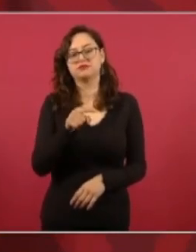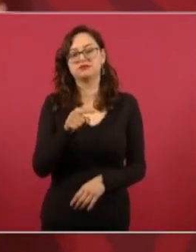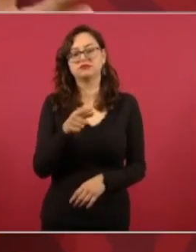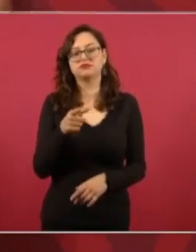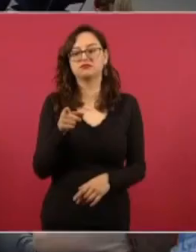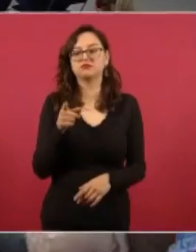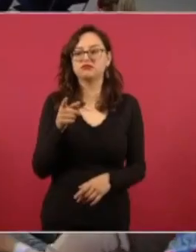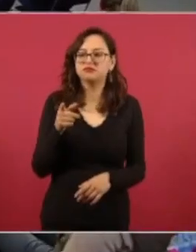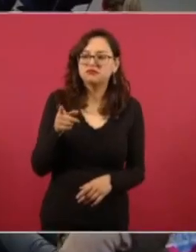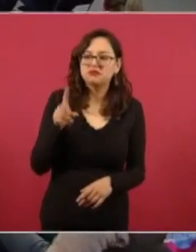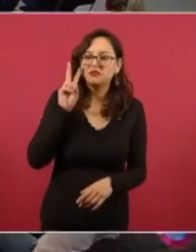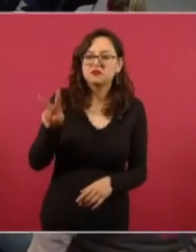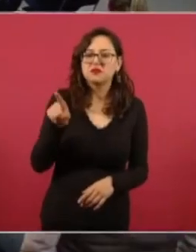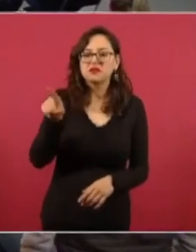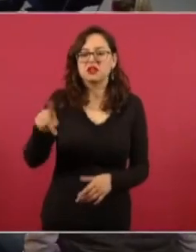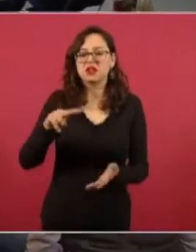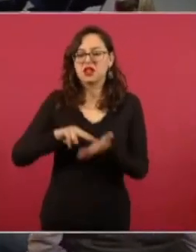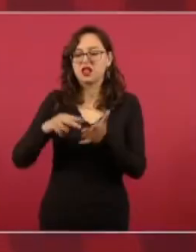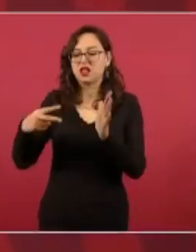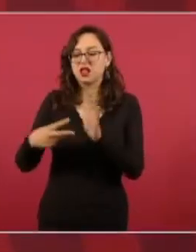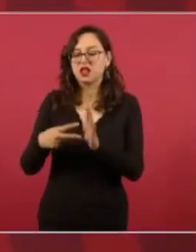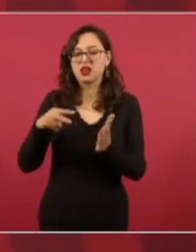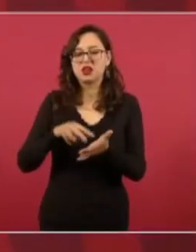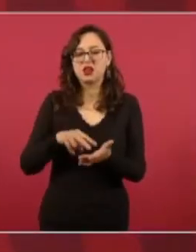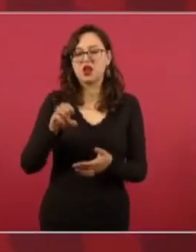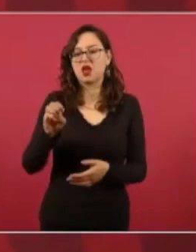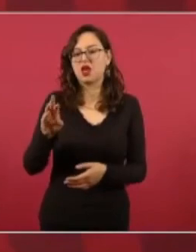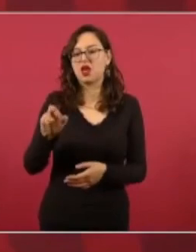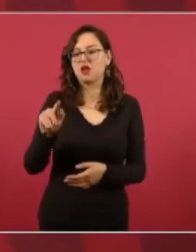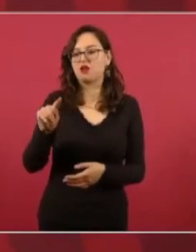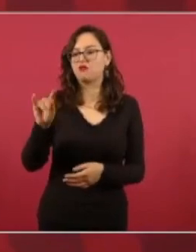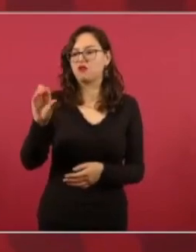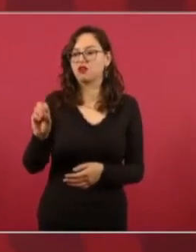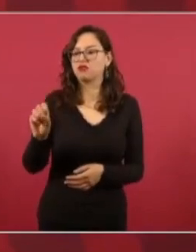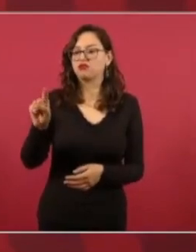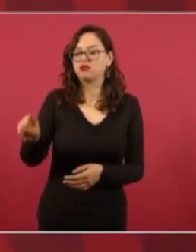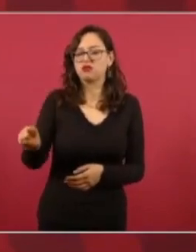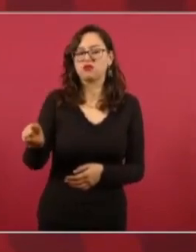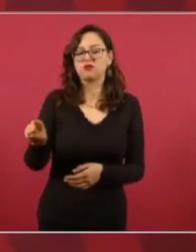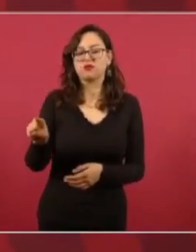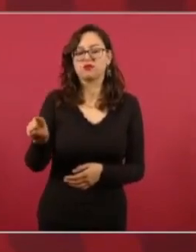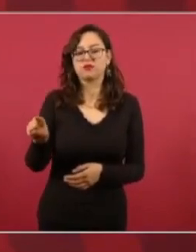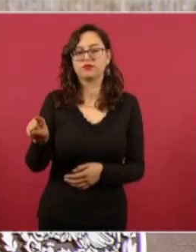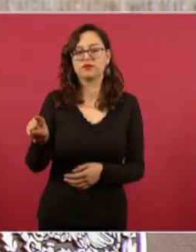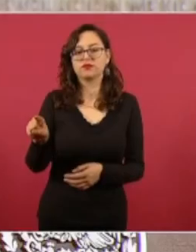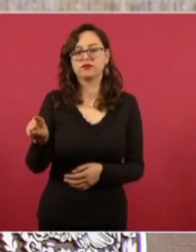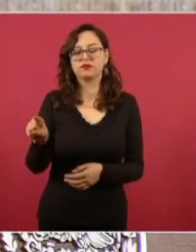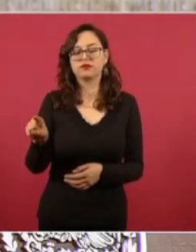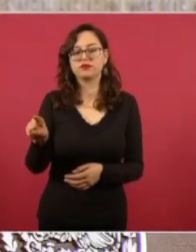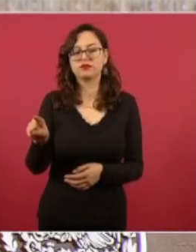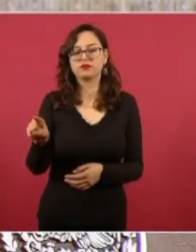el ingeniero Heberto dio el grito de independencia en